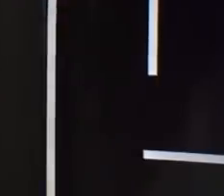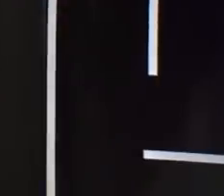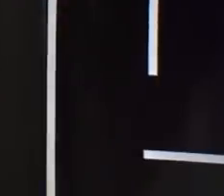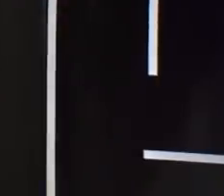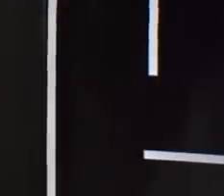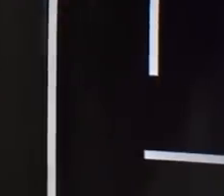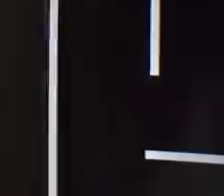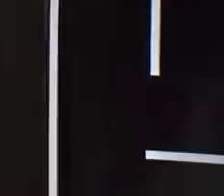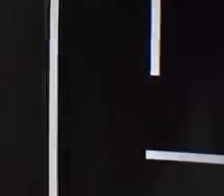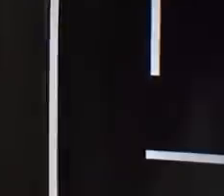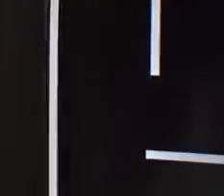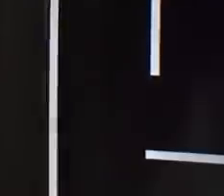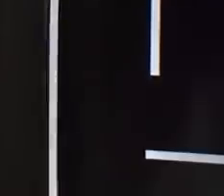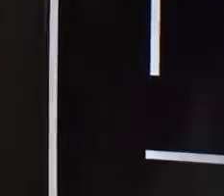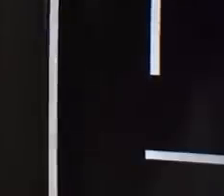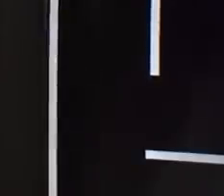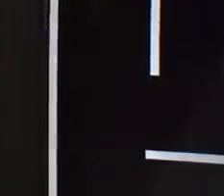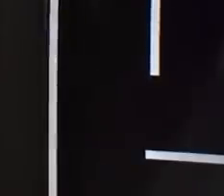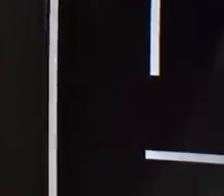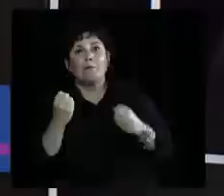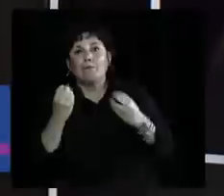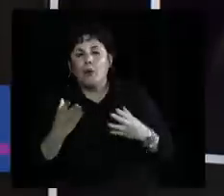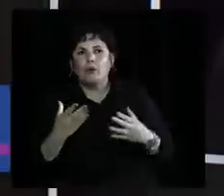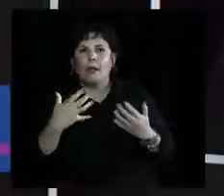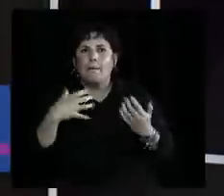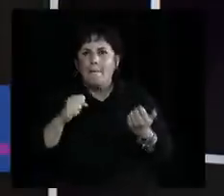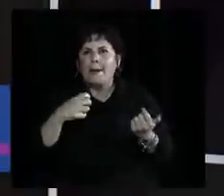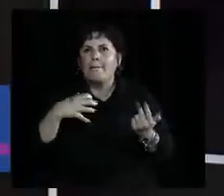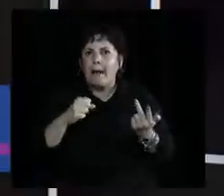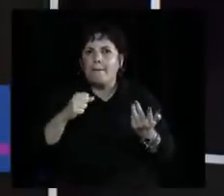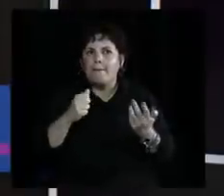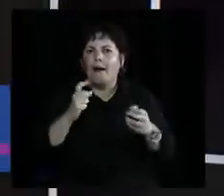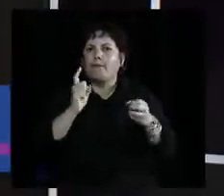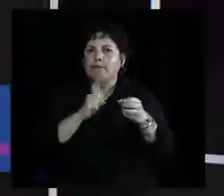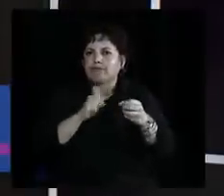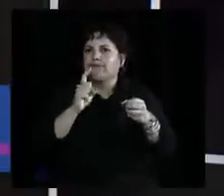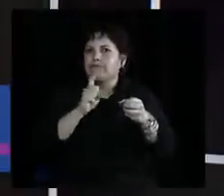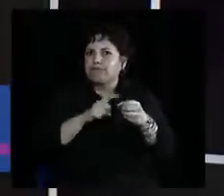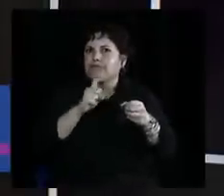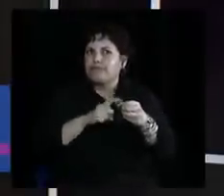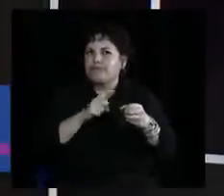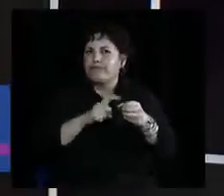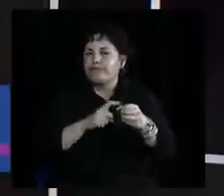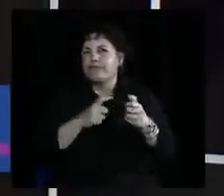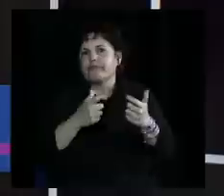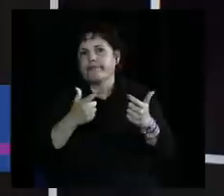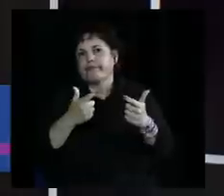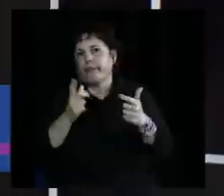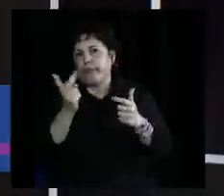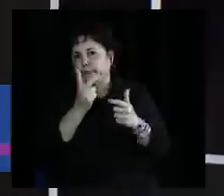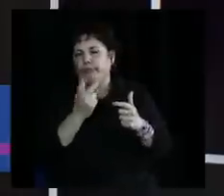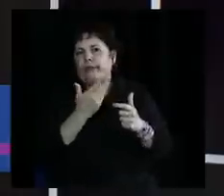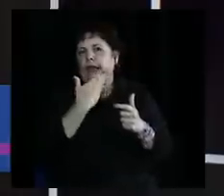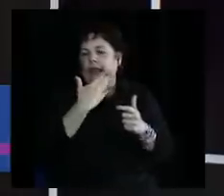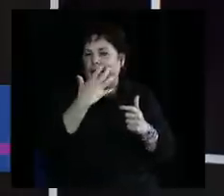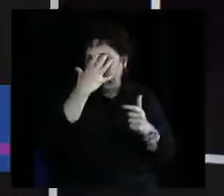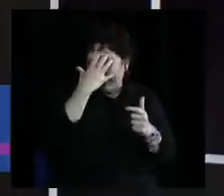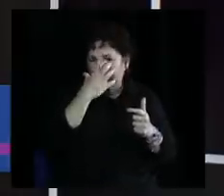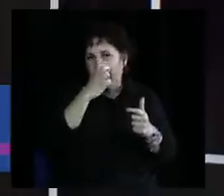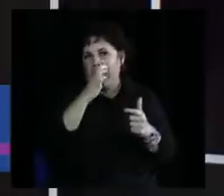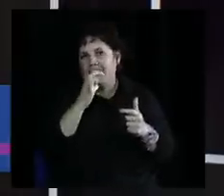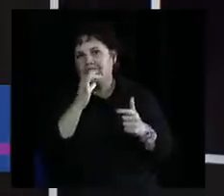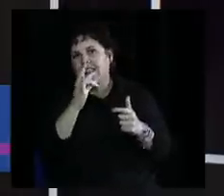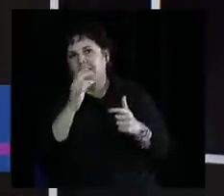que superar esa cifra, porque mientras más suscriptores tiene el canal, o los canales de, tanto en Esdrújula como en Caras y